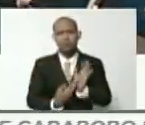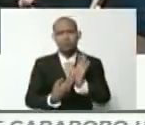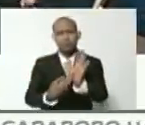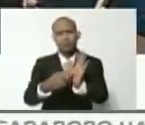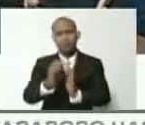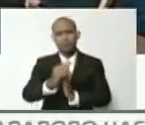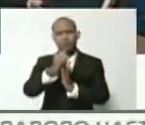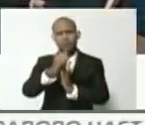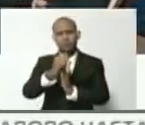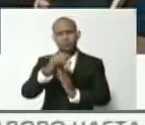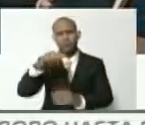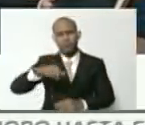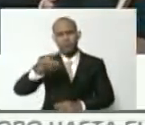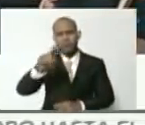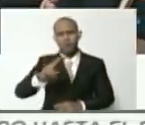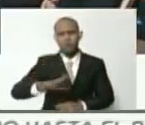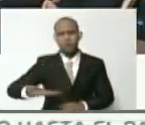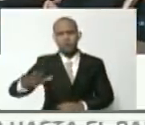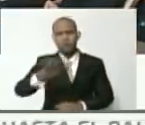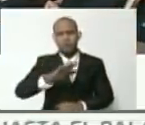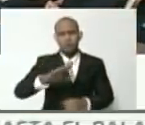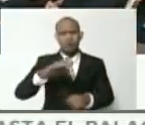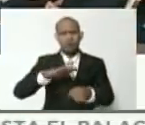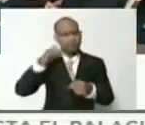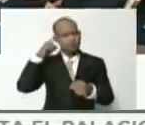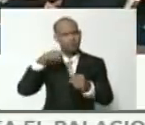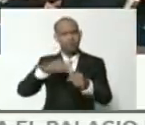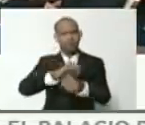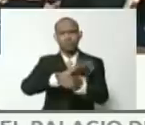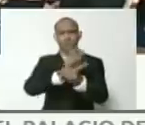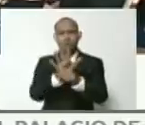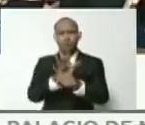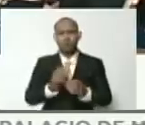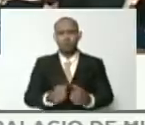temas fundamentales en medio de la pandemia.